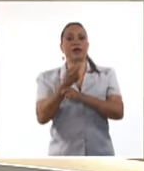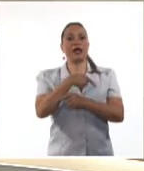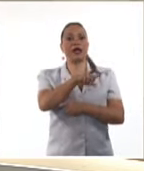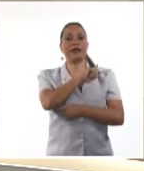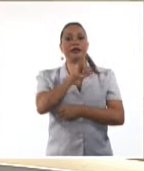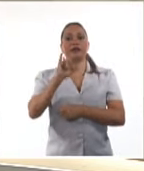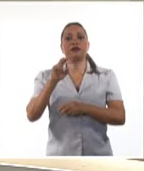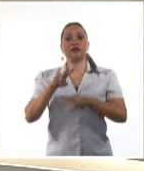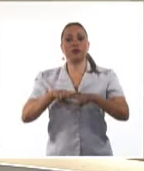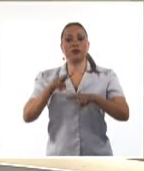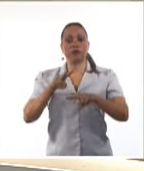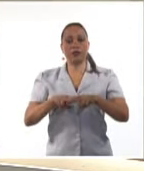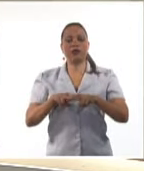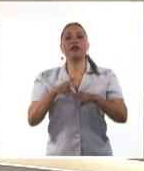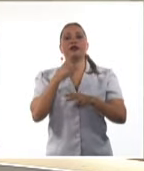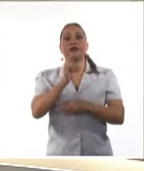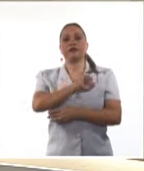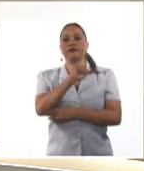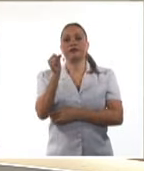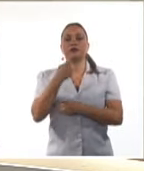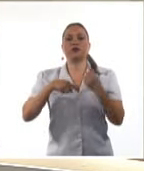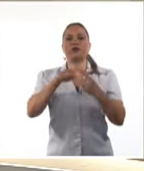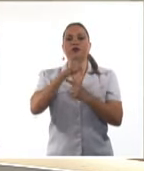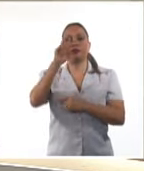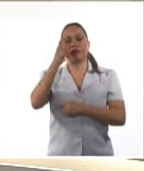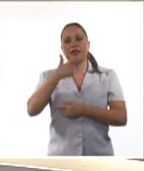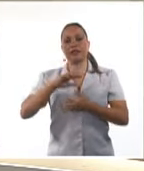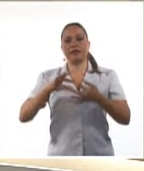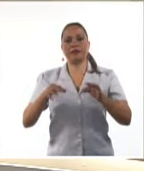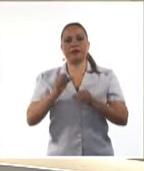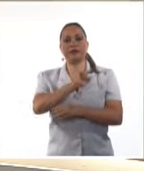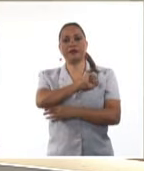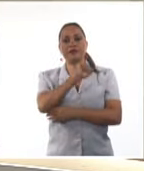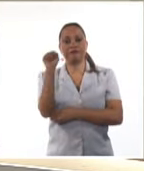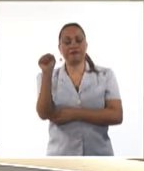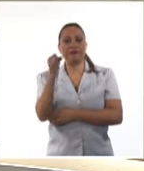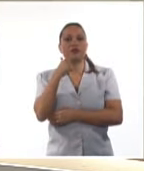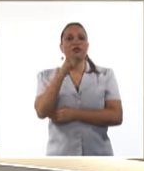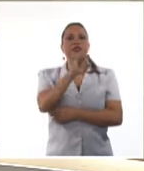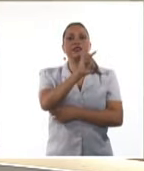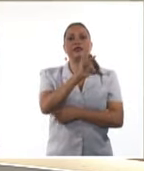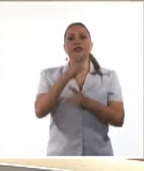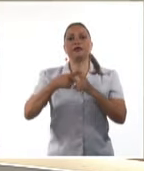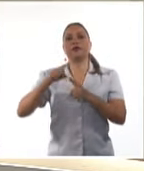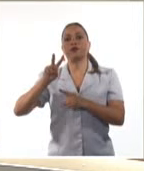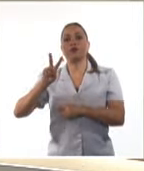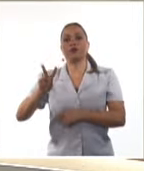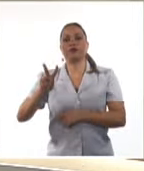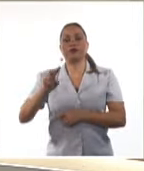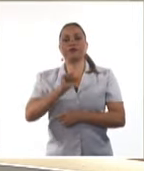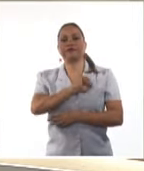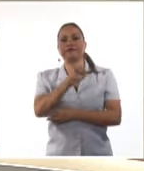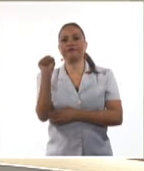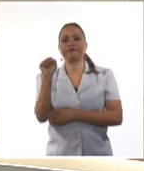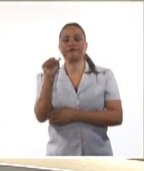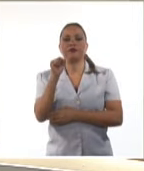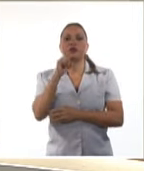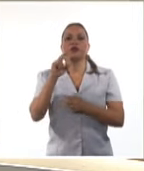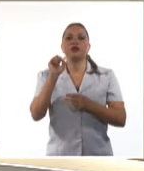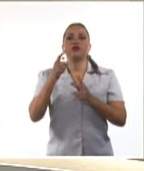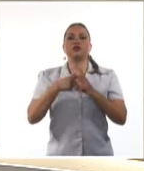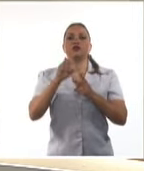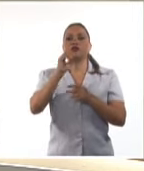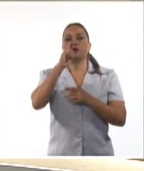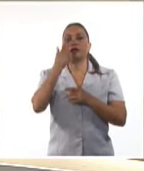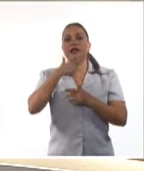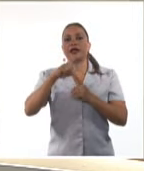quitó la pollona frente a los Cazadores de Artemisa. El triunfo azul se concretó 7-2, con éxito para Jonathan Carbó y salvamento de